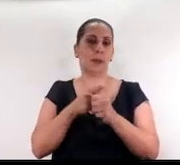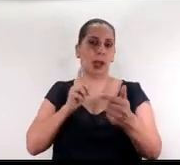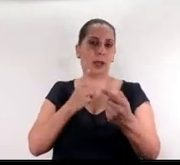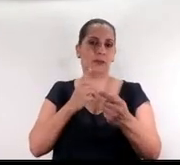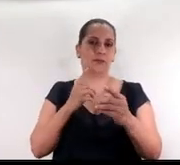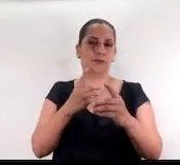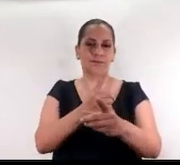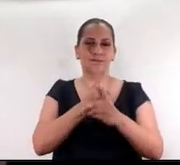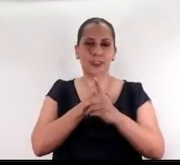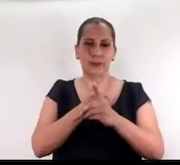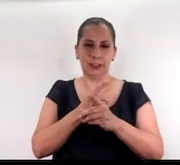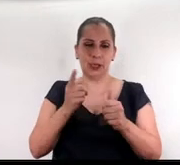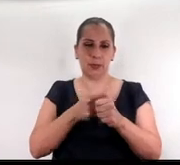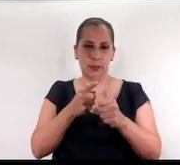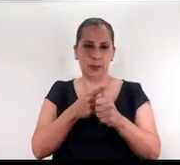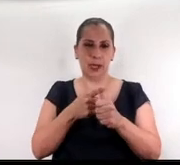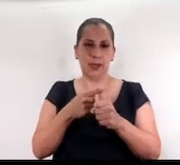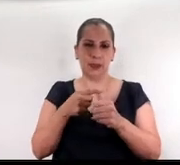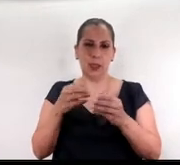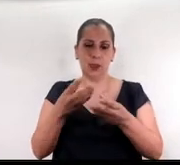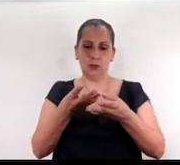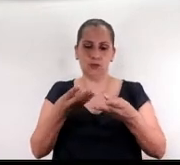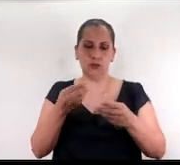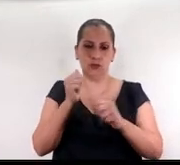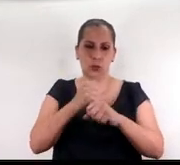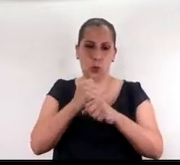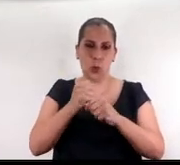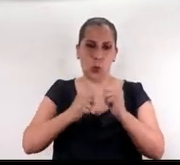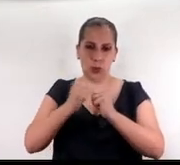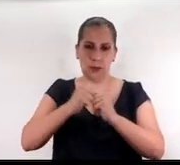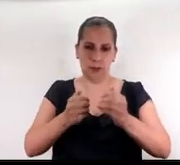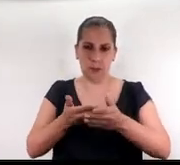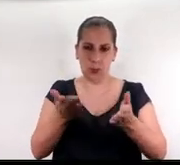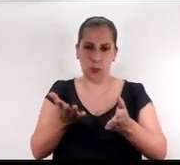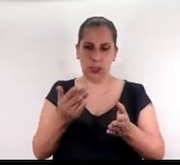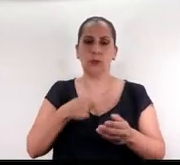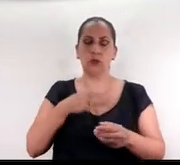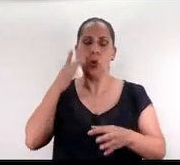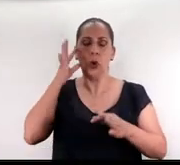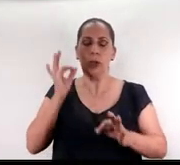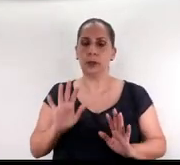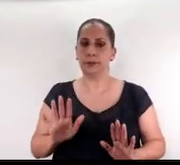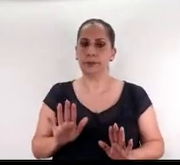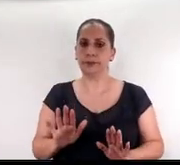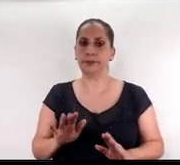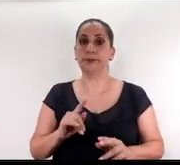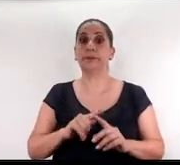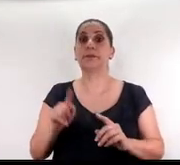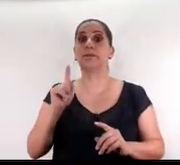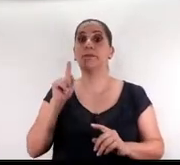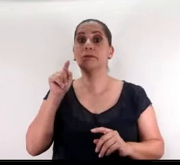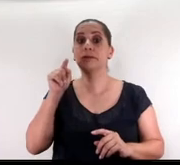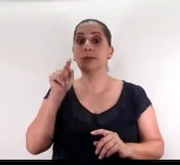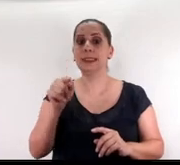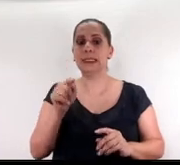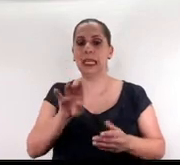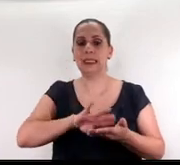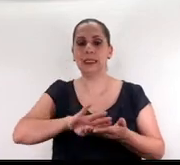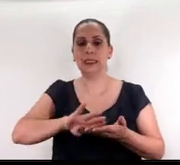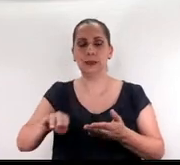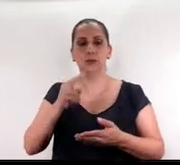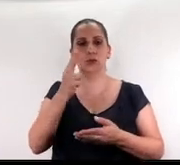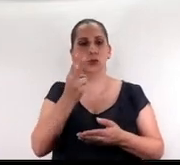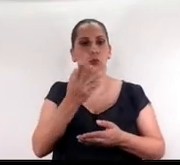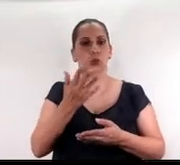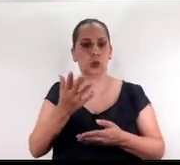de obra pública. De manera que soy creyente en la concesión de obra pública. Solo que ahí le quitaron dos cosas que